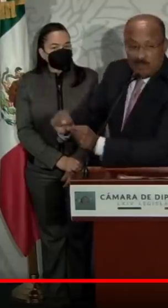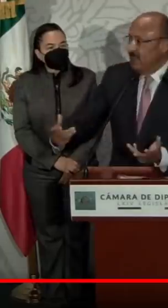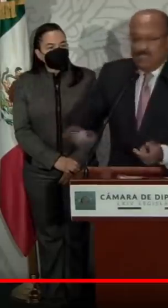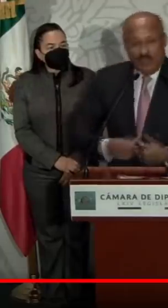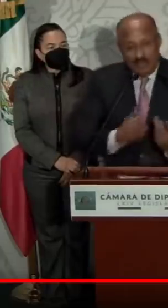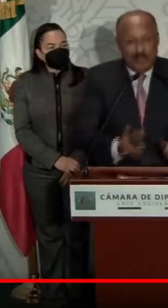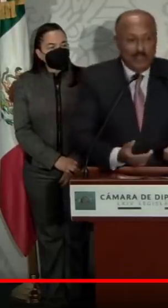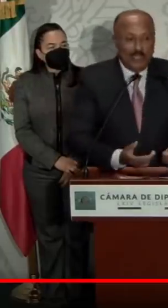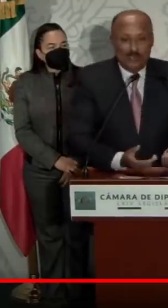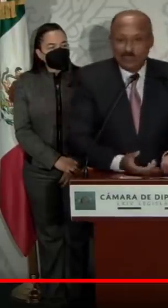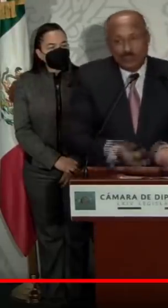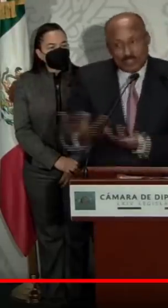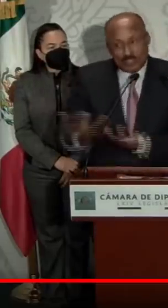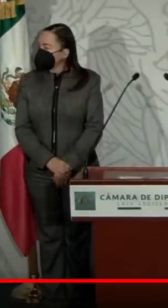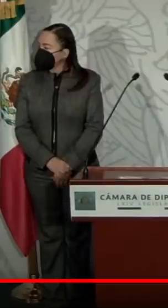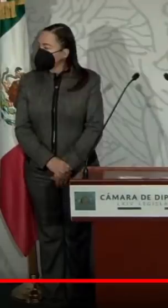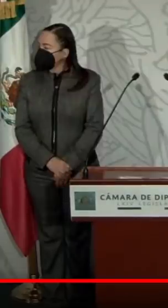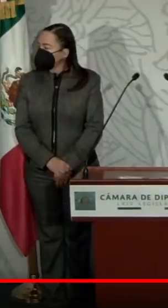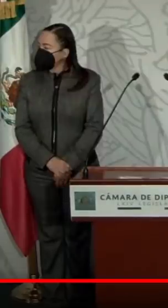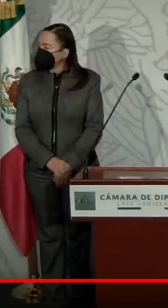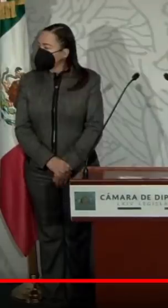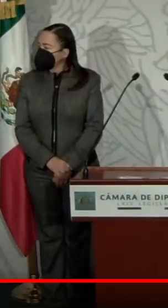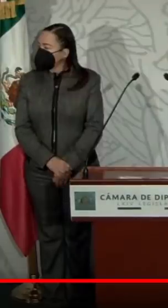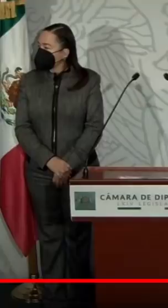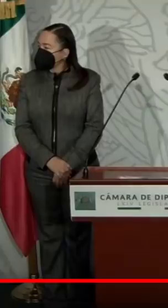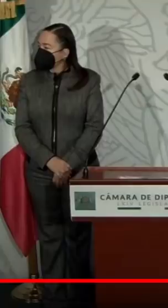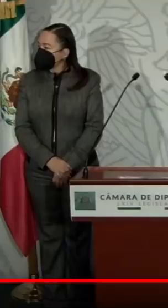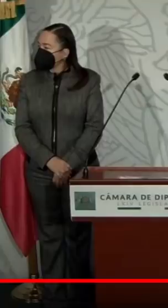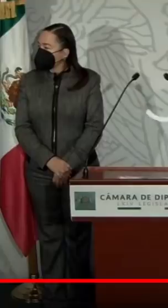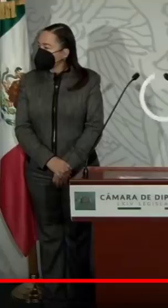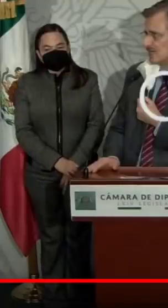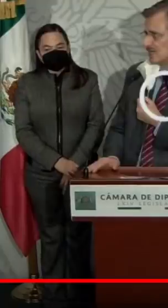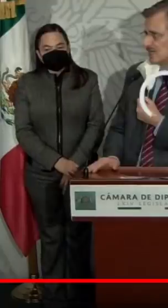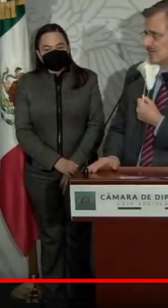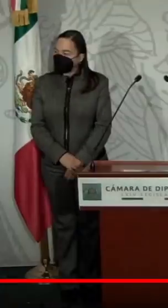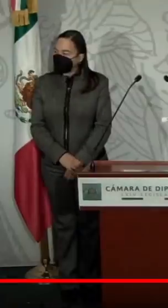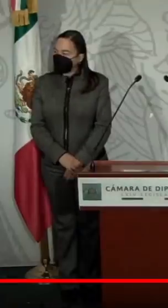atendiendo problemas. Que si fuera prioritario esto lo es al